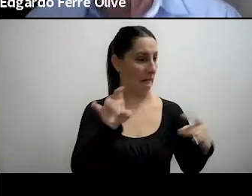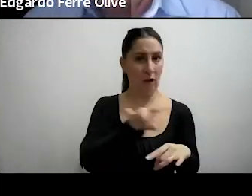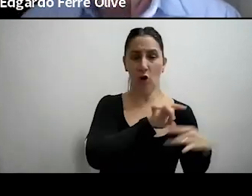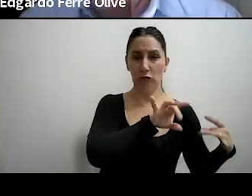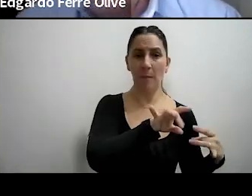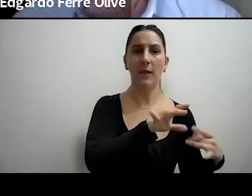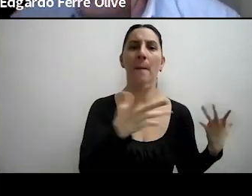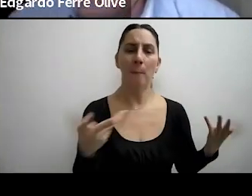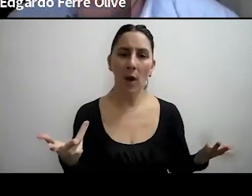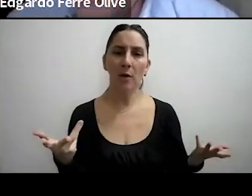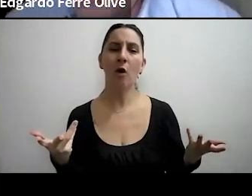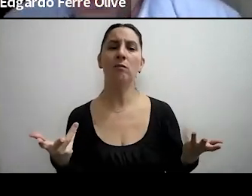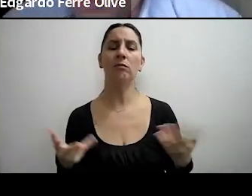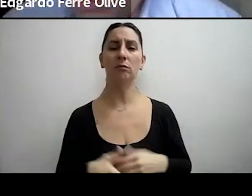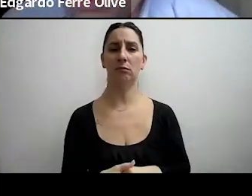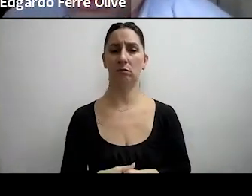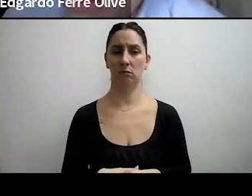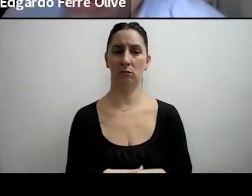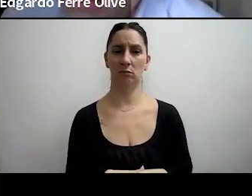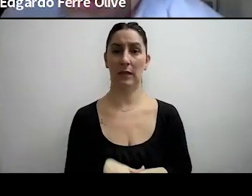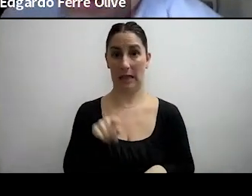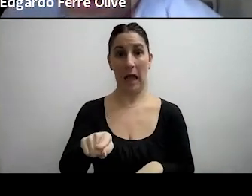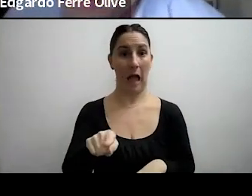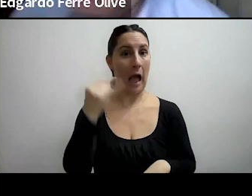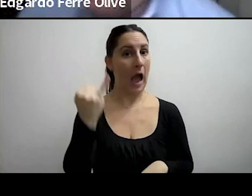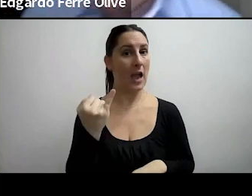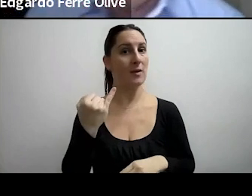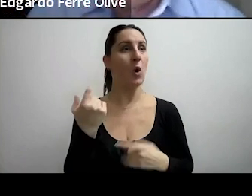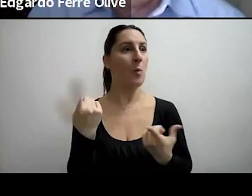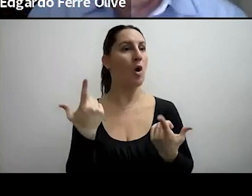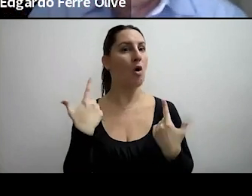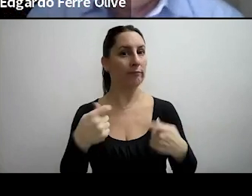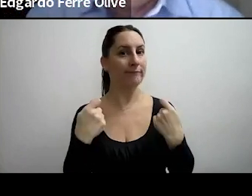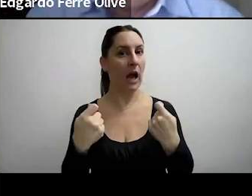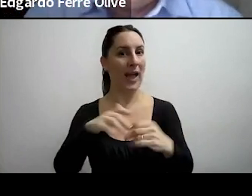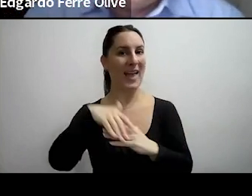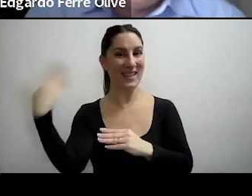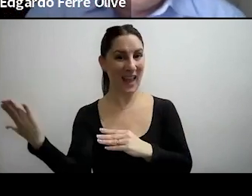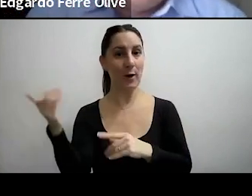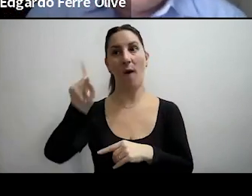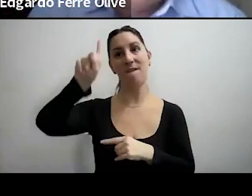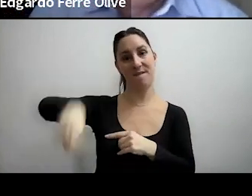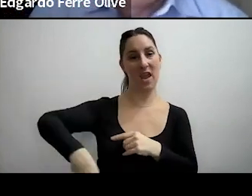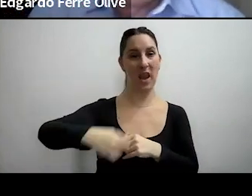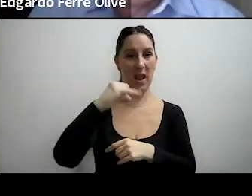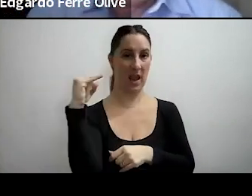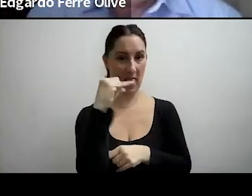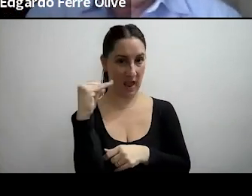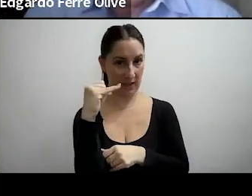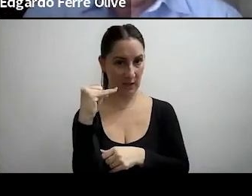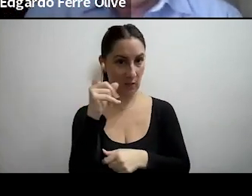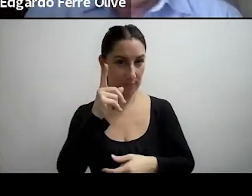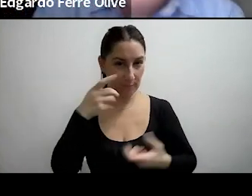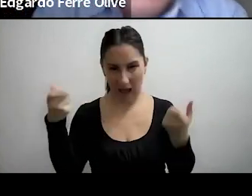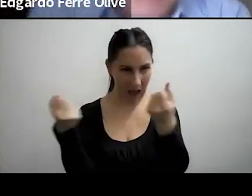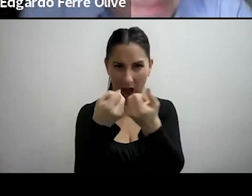decir, mire, acá hay costos externos que me están haciendo un efecto negativo en mí. ¿Nos vamos a poner de acuerdo en este